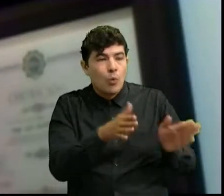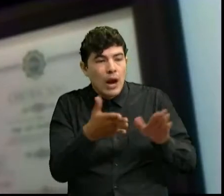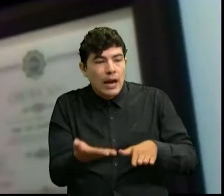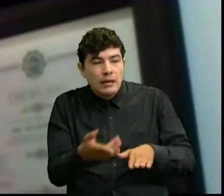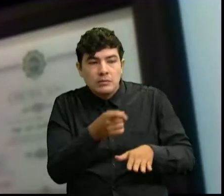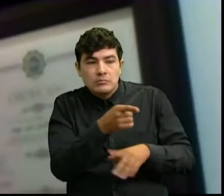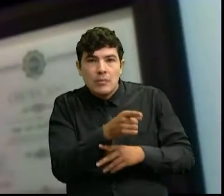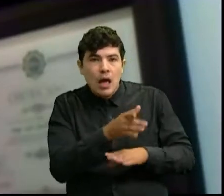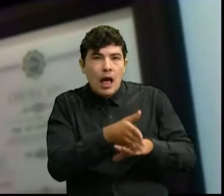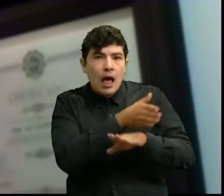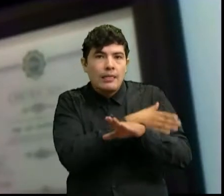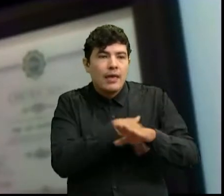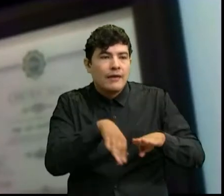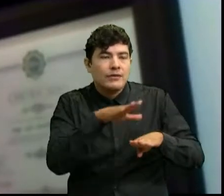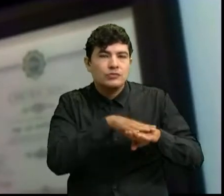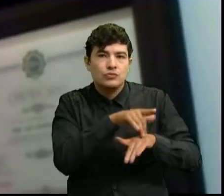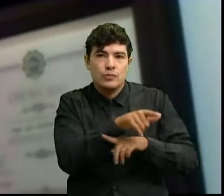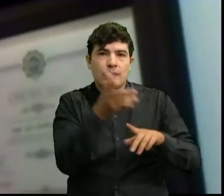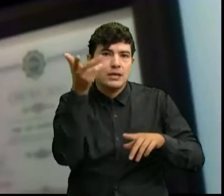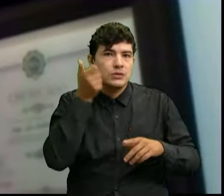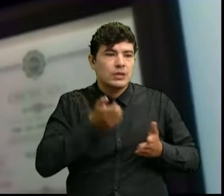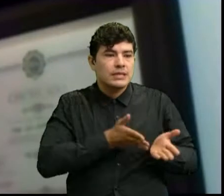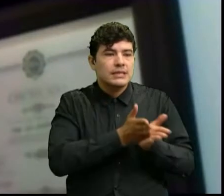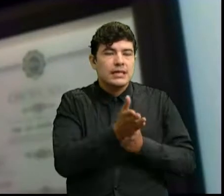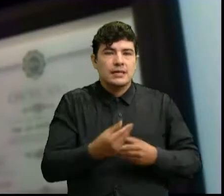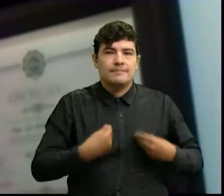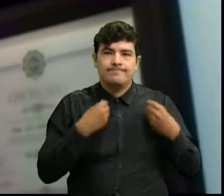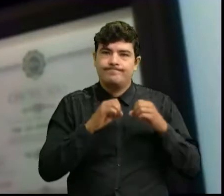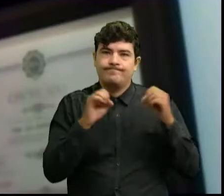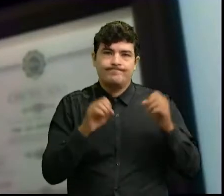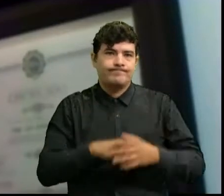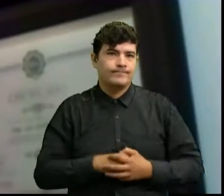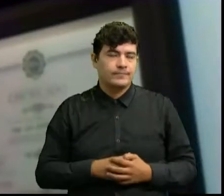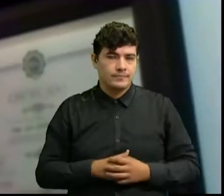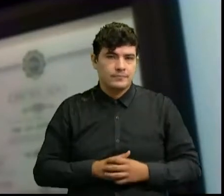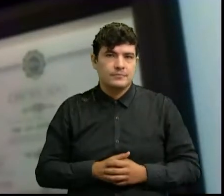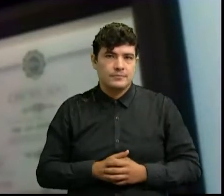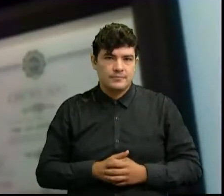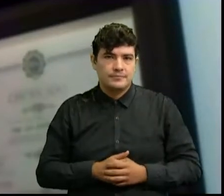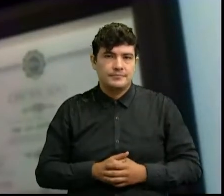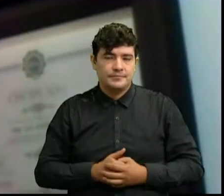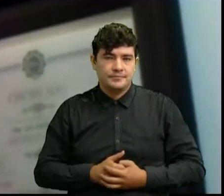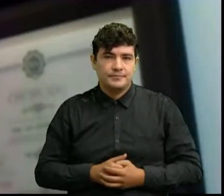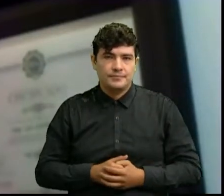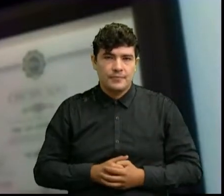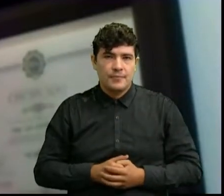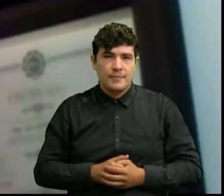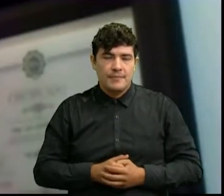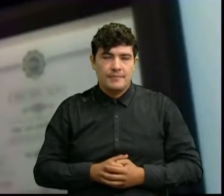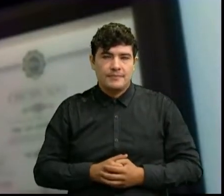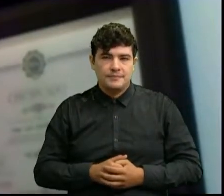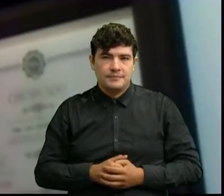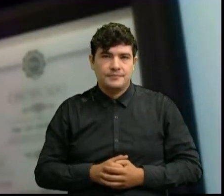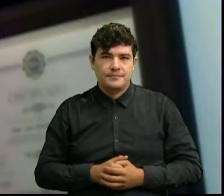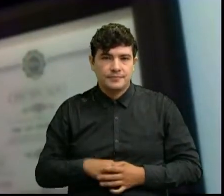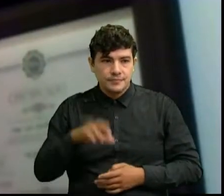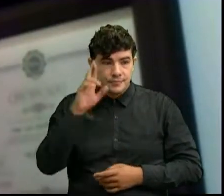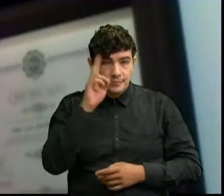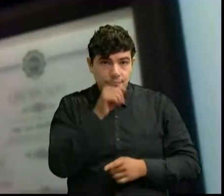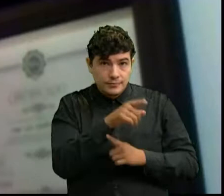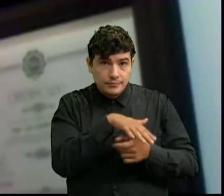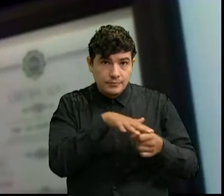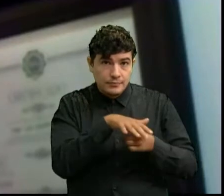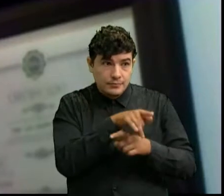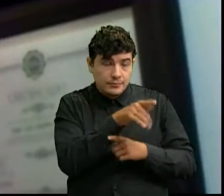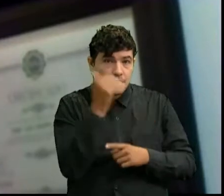decir, para que se pueda entregar el saldo o la indemnización sustitutiva, hay que estar en una de las tres situaciones. En este caso, si